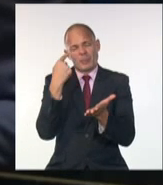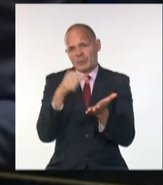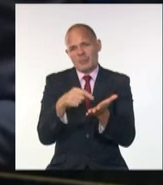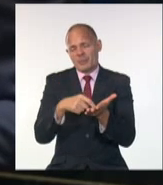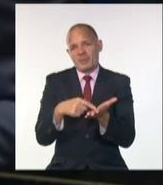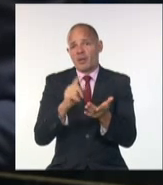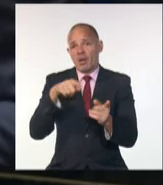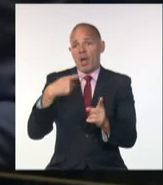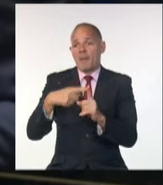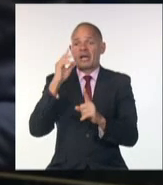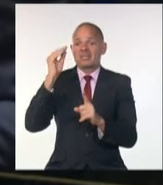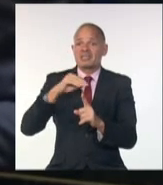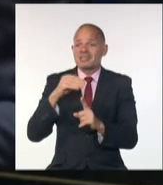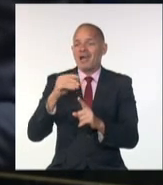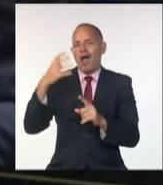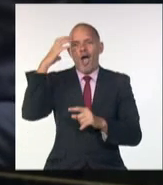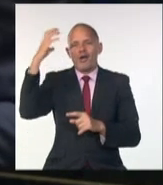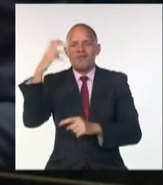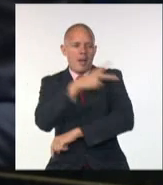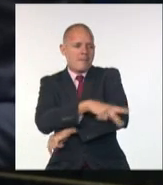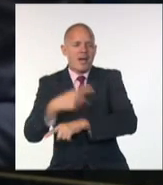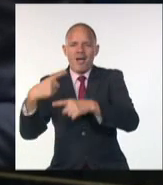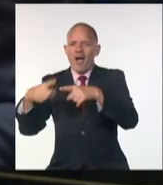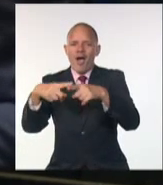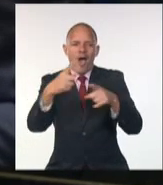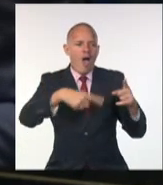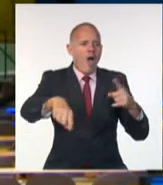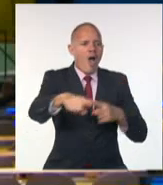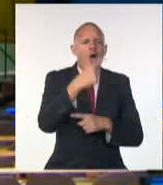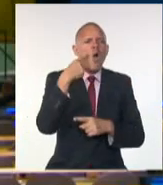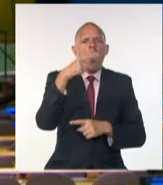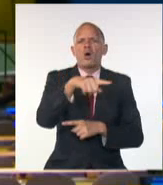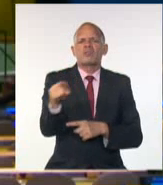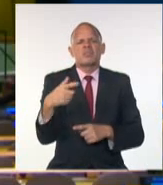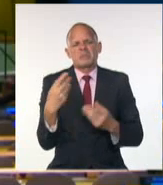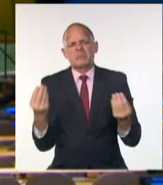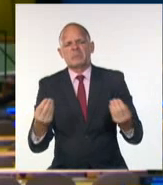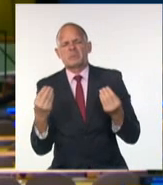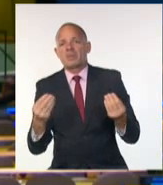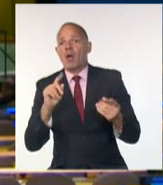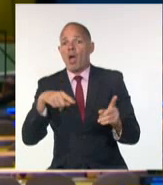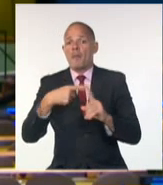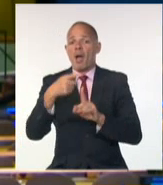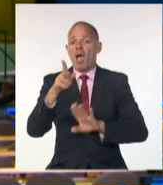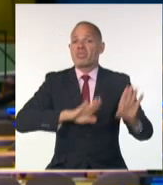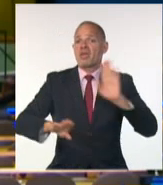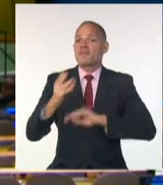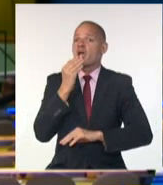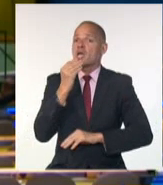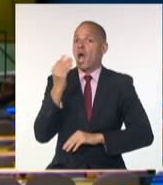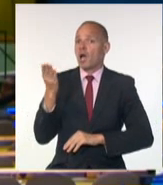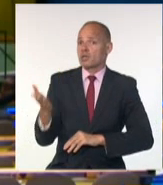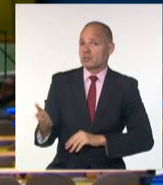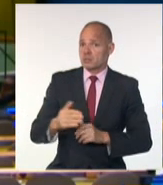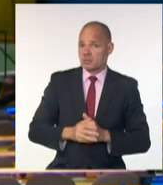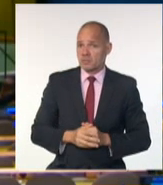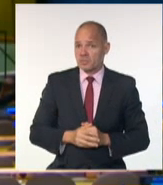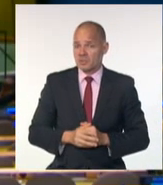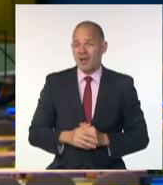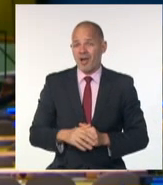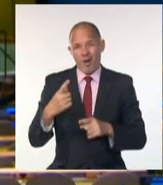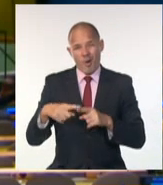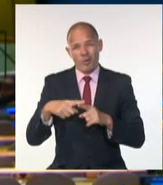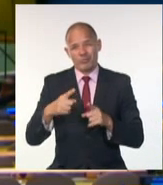izquierda, mientras defendió a capa y espada a estados genocidas como Israel, e hizo un silencio premeditado sobre otros